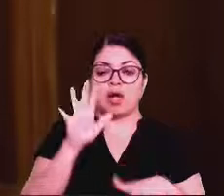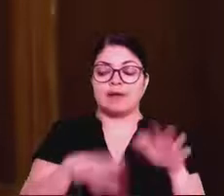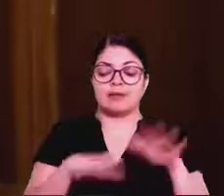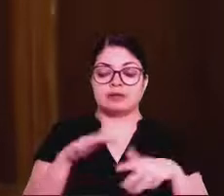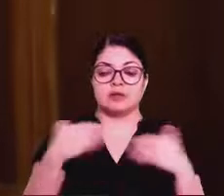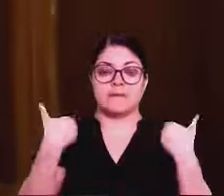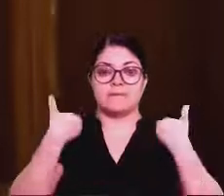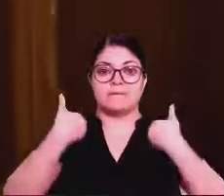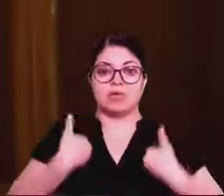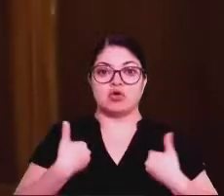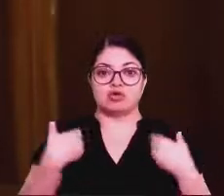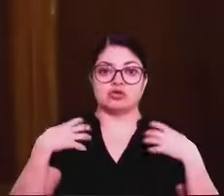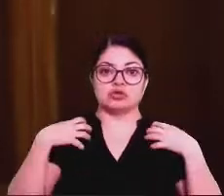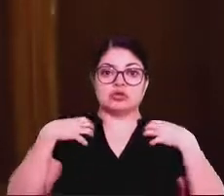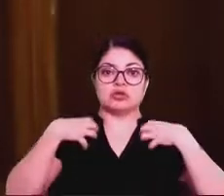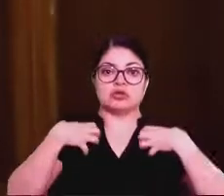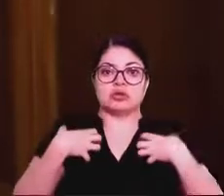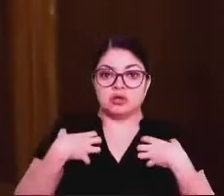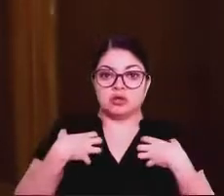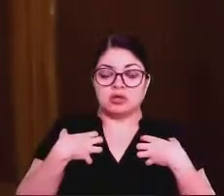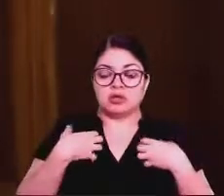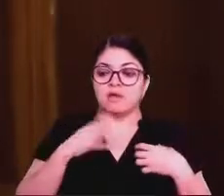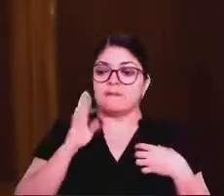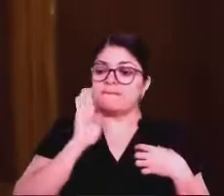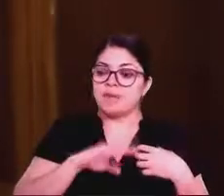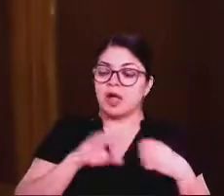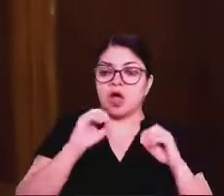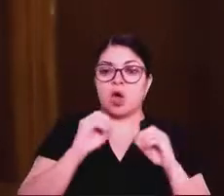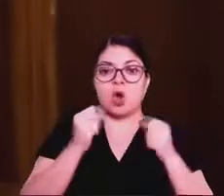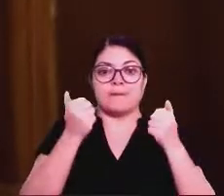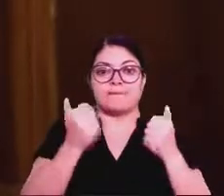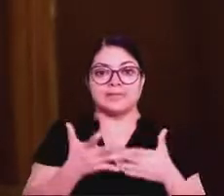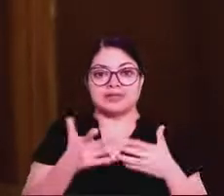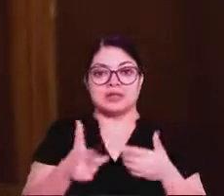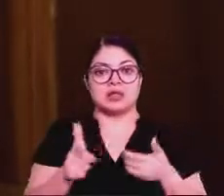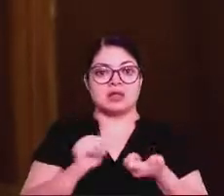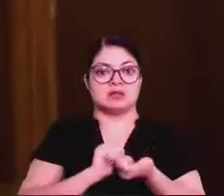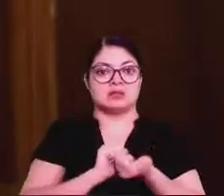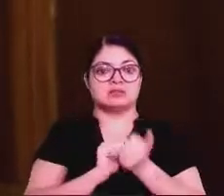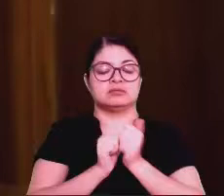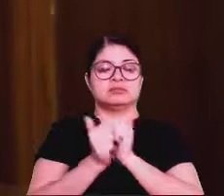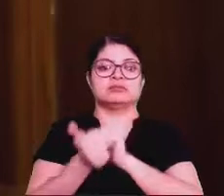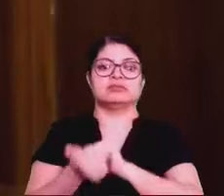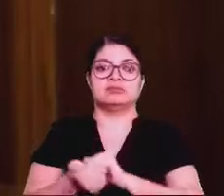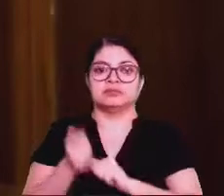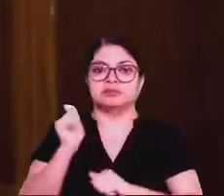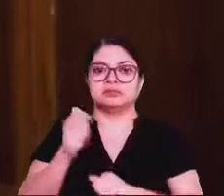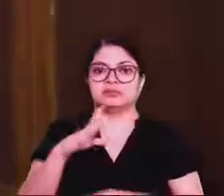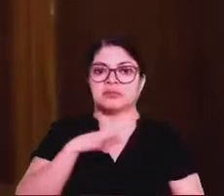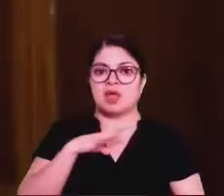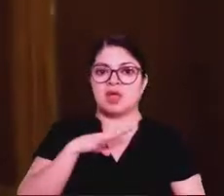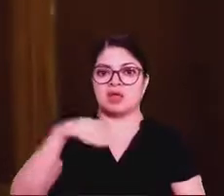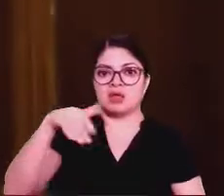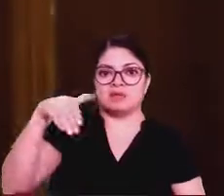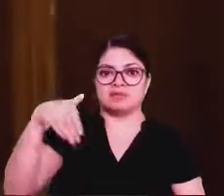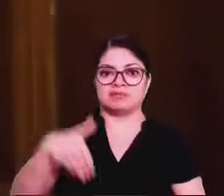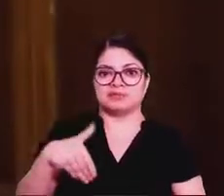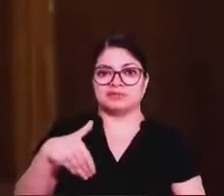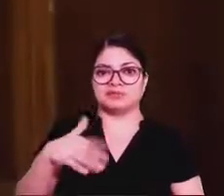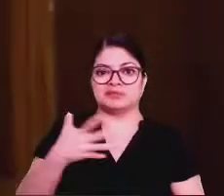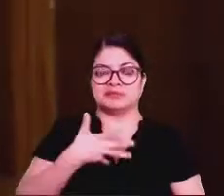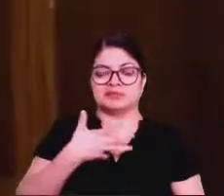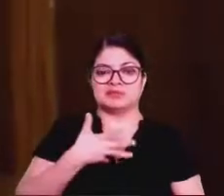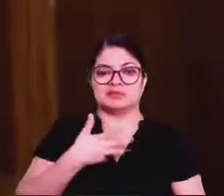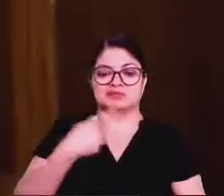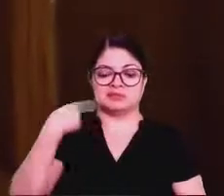pesadas. Dichas alteraciones tienden a producir lesiones en el sistema